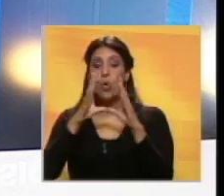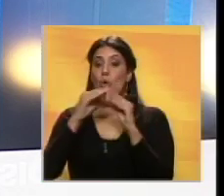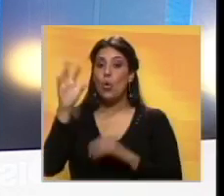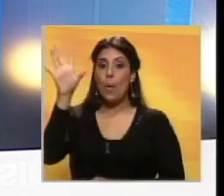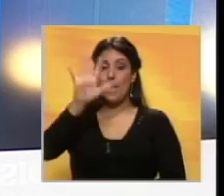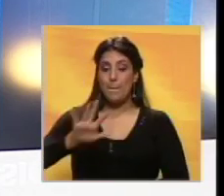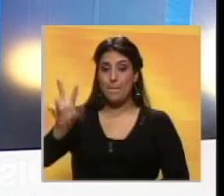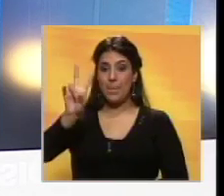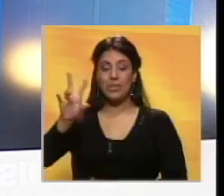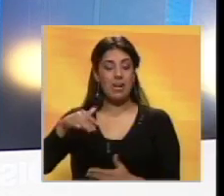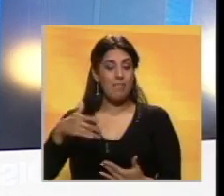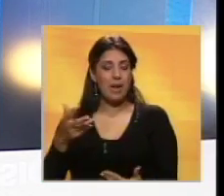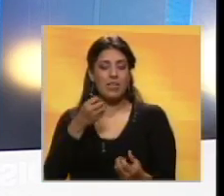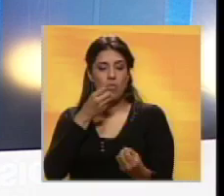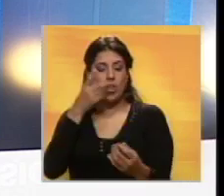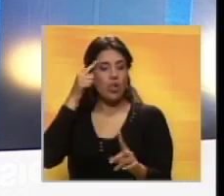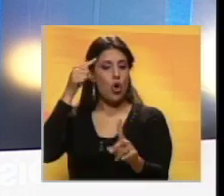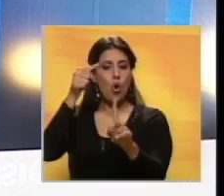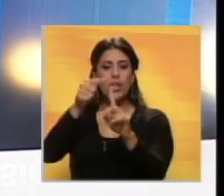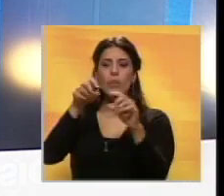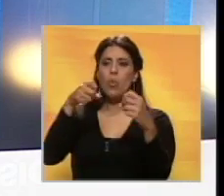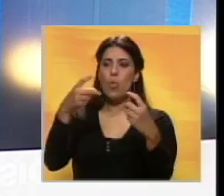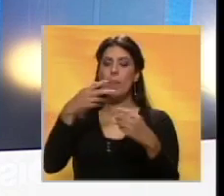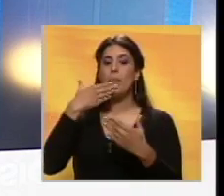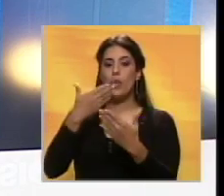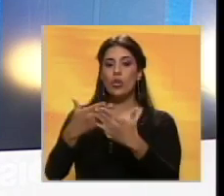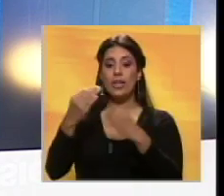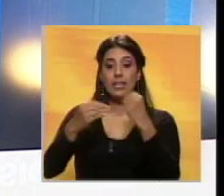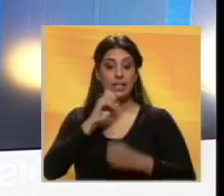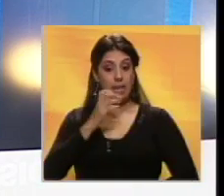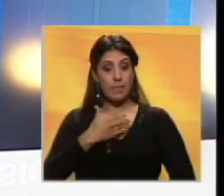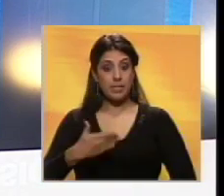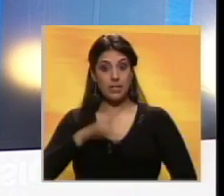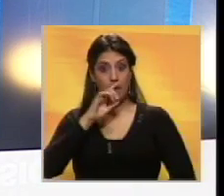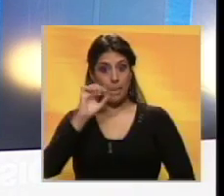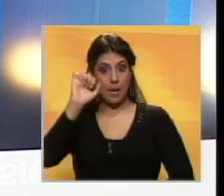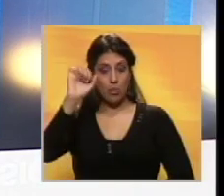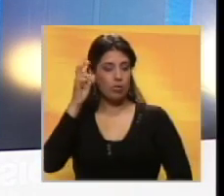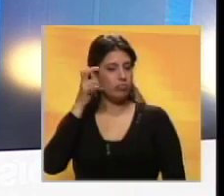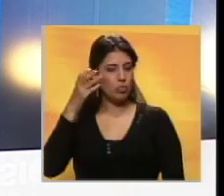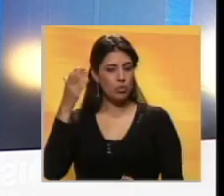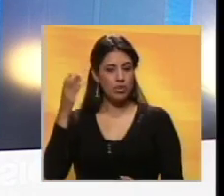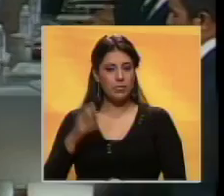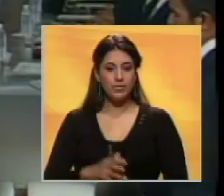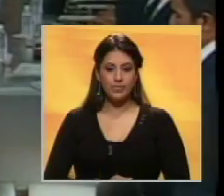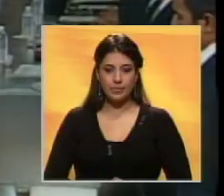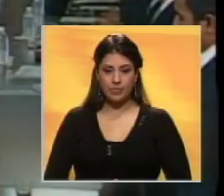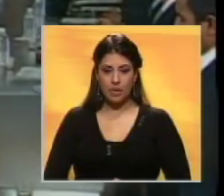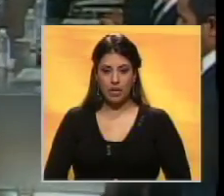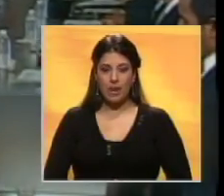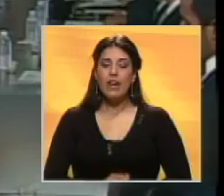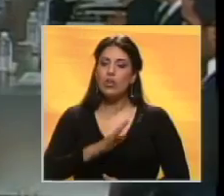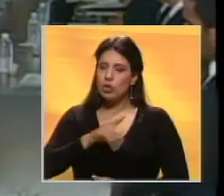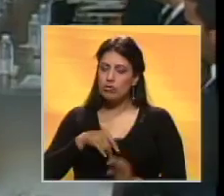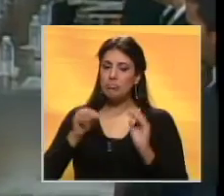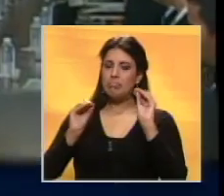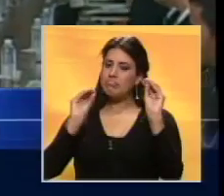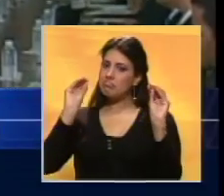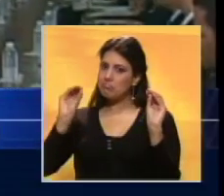para darle a conocer los objetivos y alcances de la propuesta realizada por el presidente Nicolás Maduro. Escuchemos. Hemos